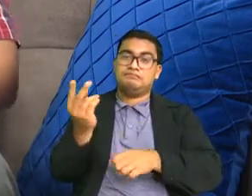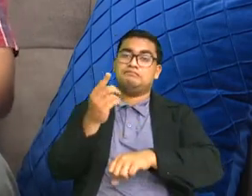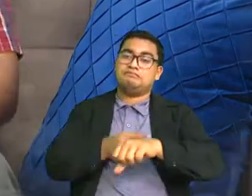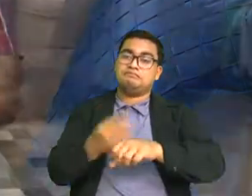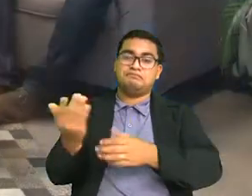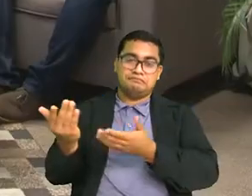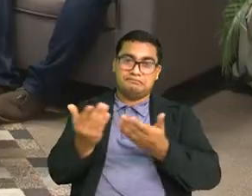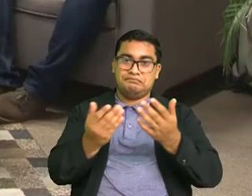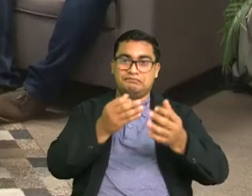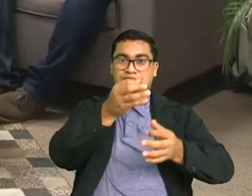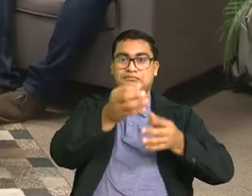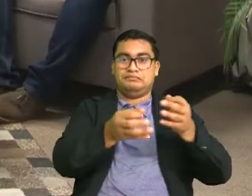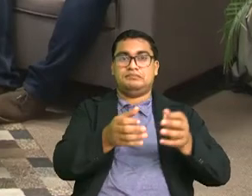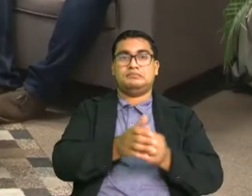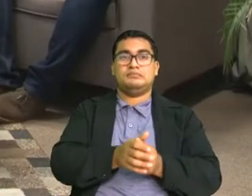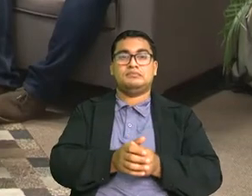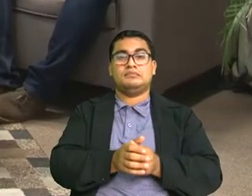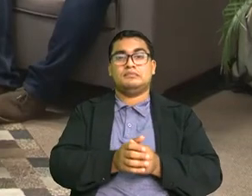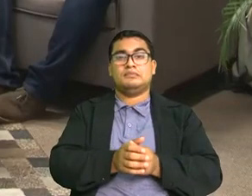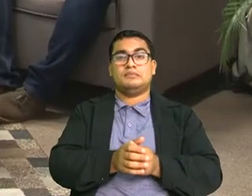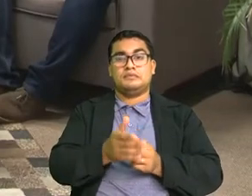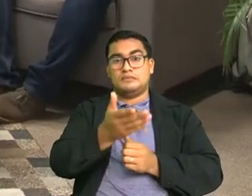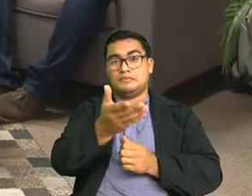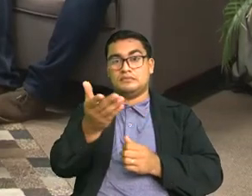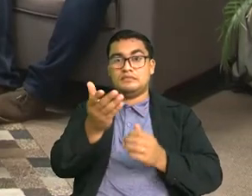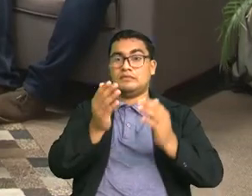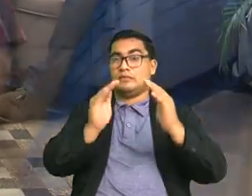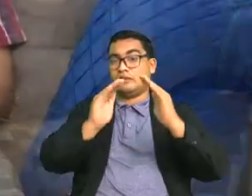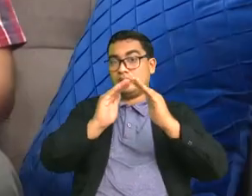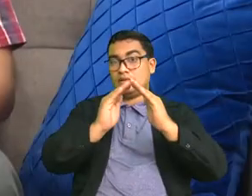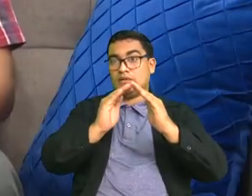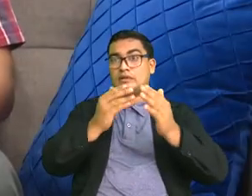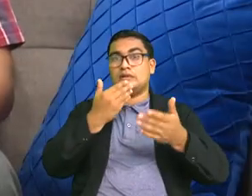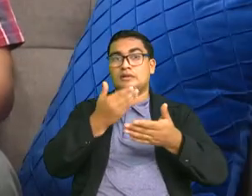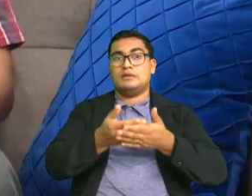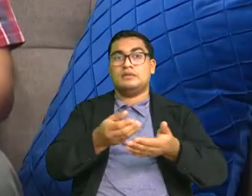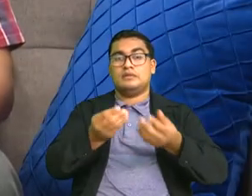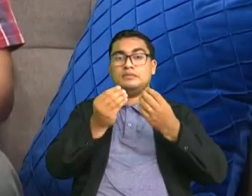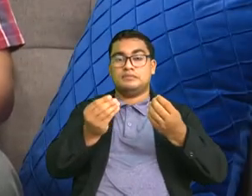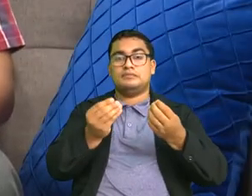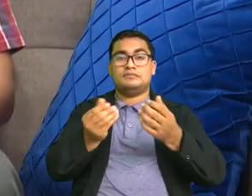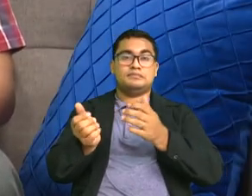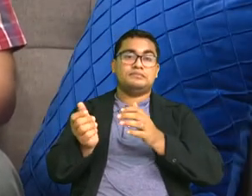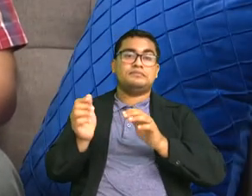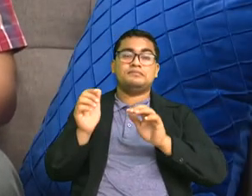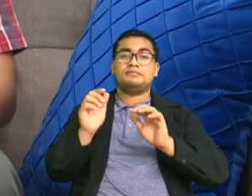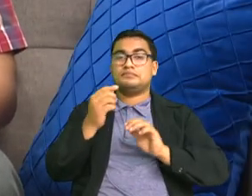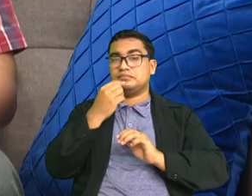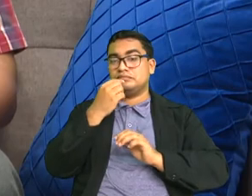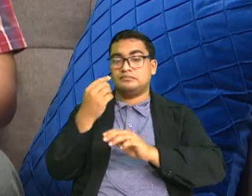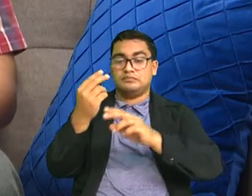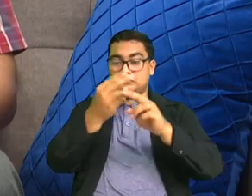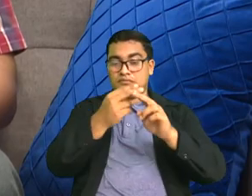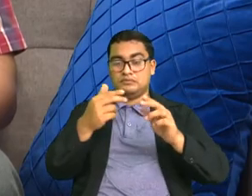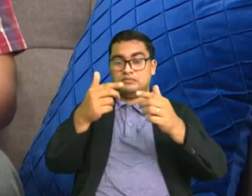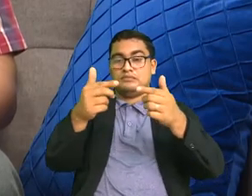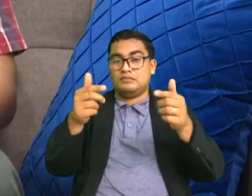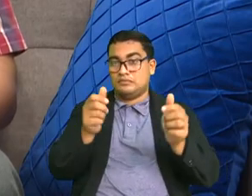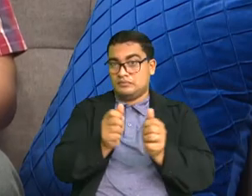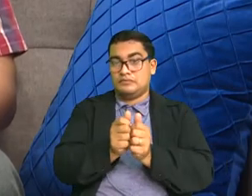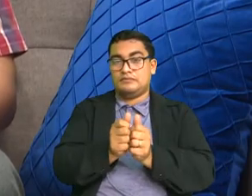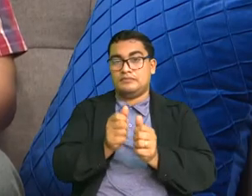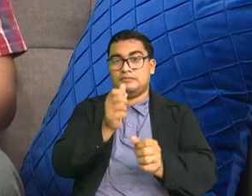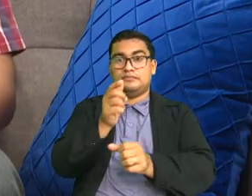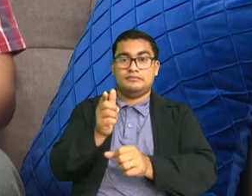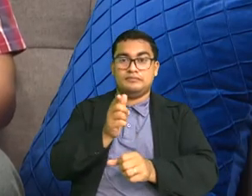con nuestra audiencia ambos muchas gracias a usted que esté en su hogar también muchísimas gracias por habernos acompañado a nombre de todo el equipo que hace posible la